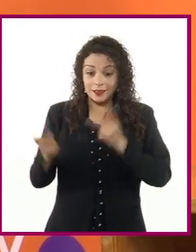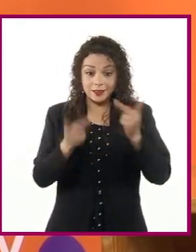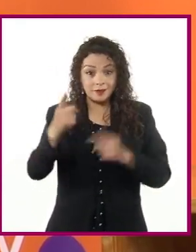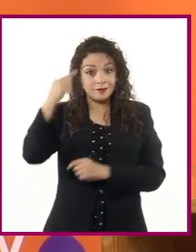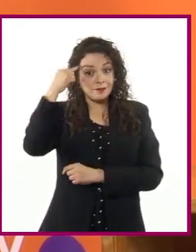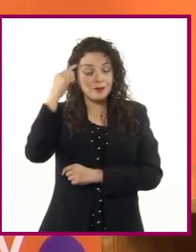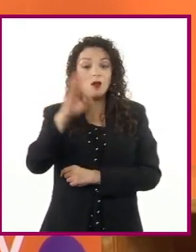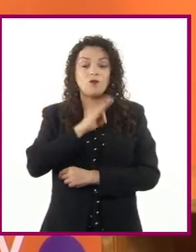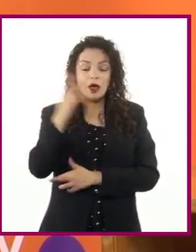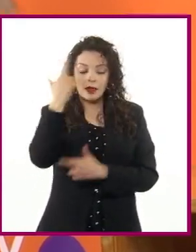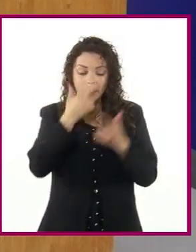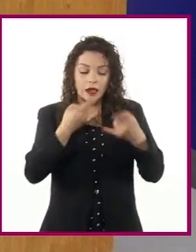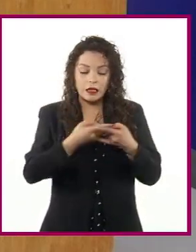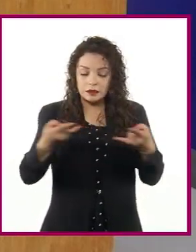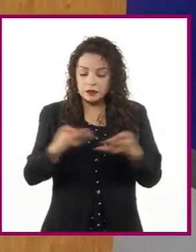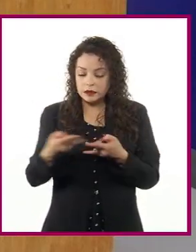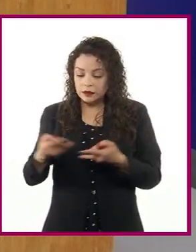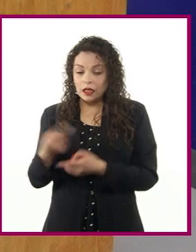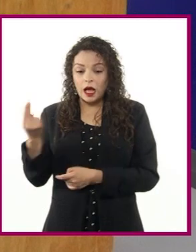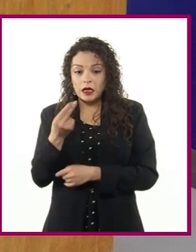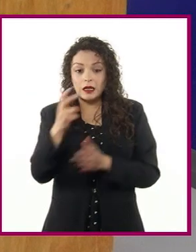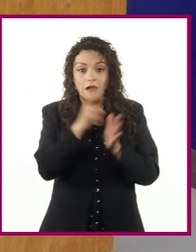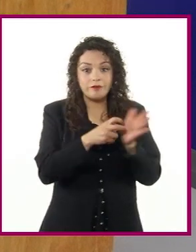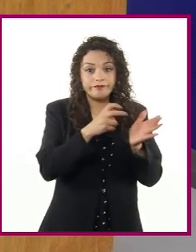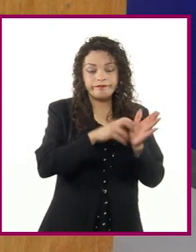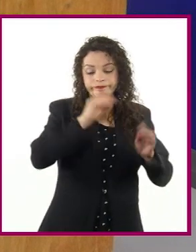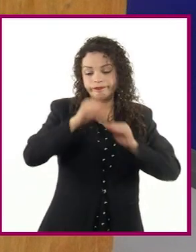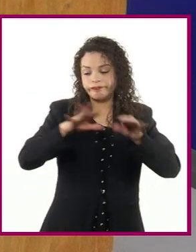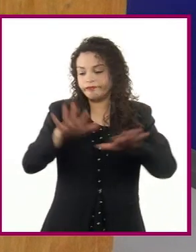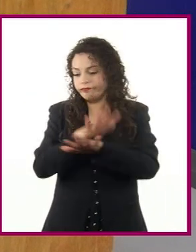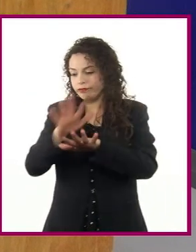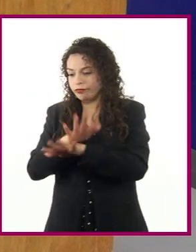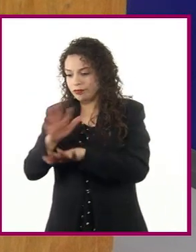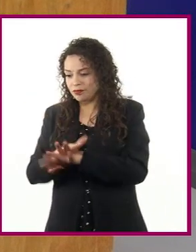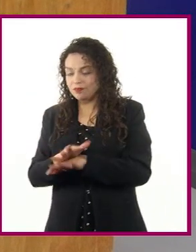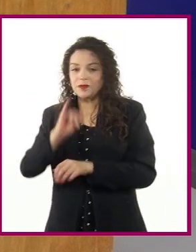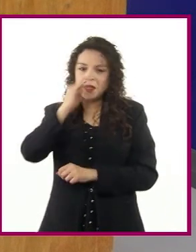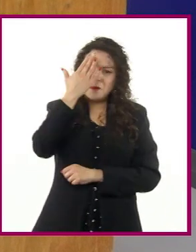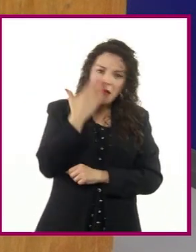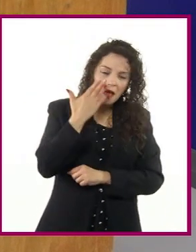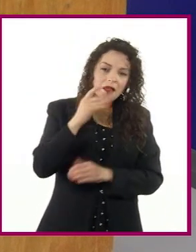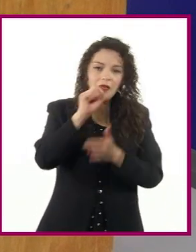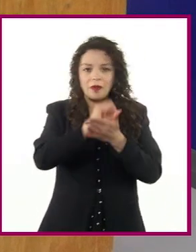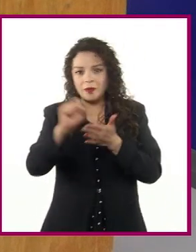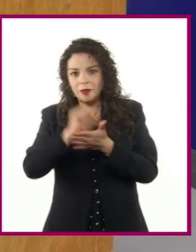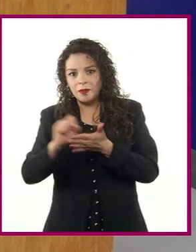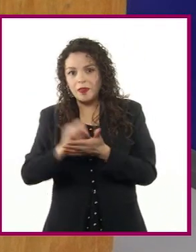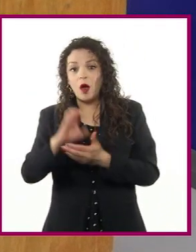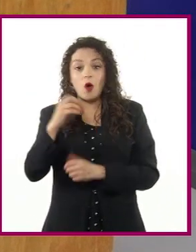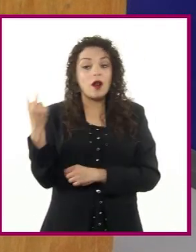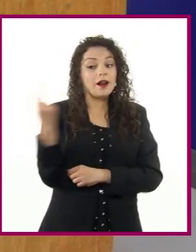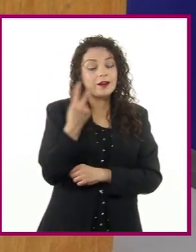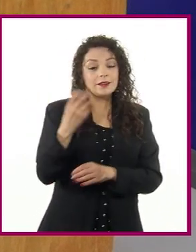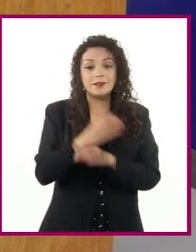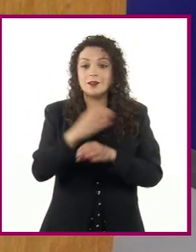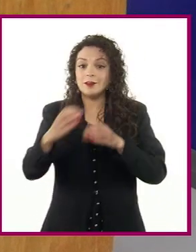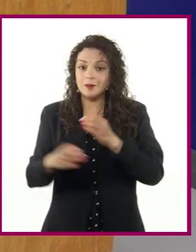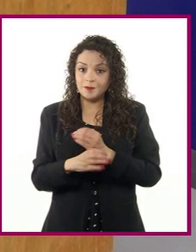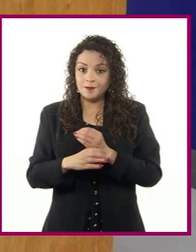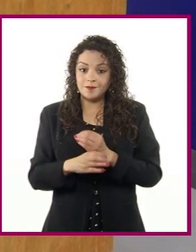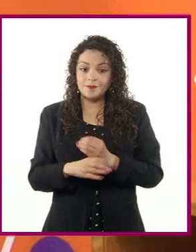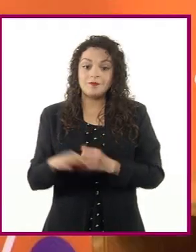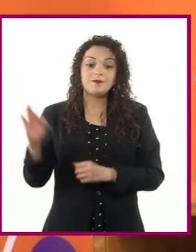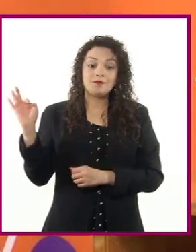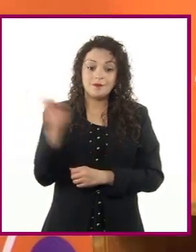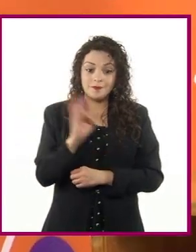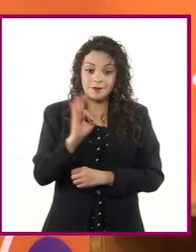nuestras historietas y hacer los ajustes necesarios, ya sea en el texto, las imágenes o en ambos elementos, de tal suerte